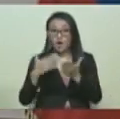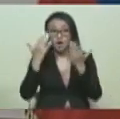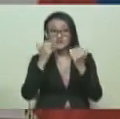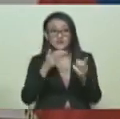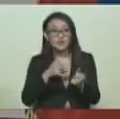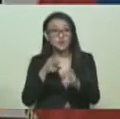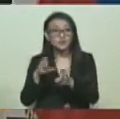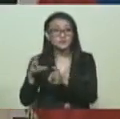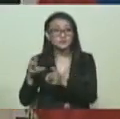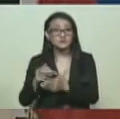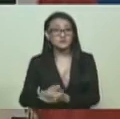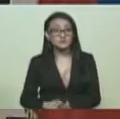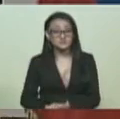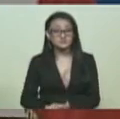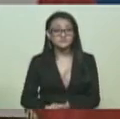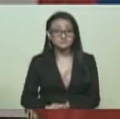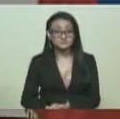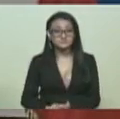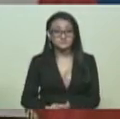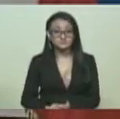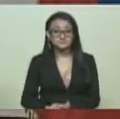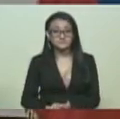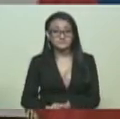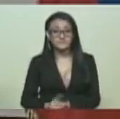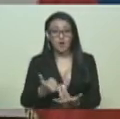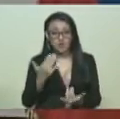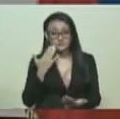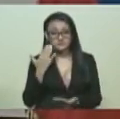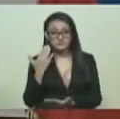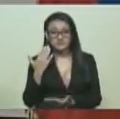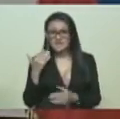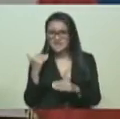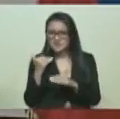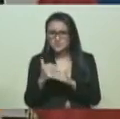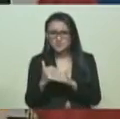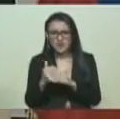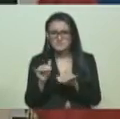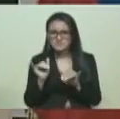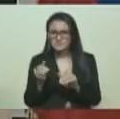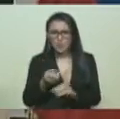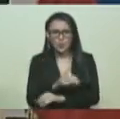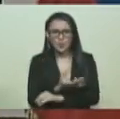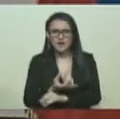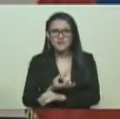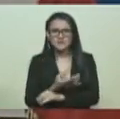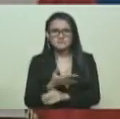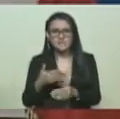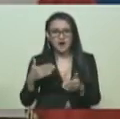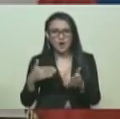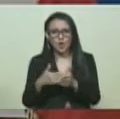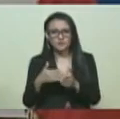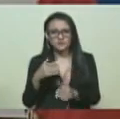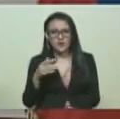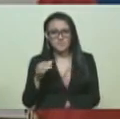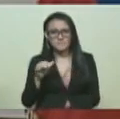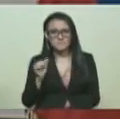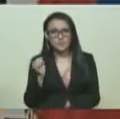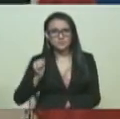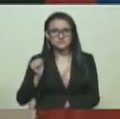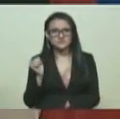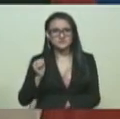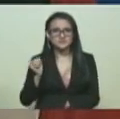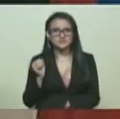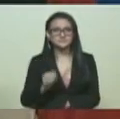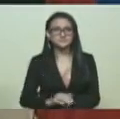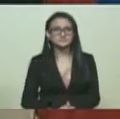terroristas que vamos a ver fueron similares a los que se efectuaron durante las guarimbas contra los organismos de policía. Siguiente.